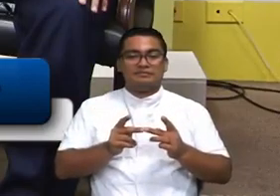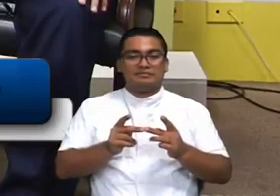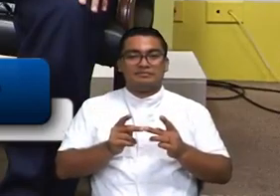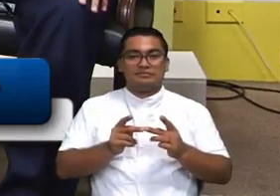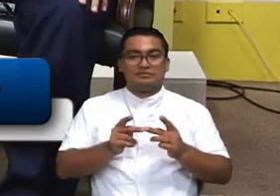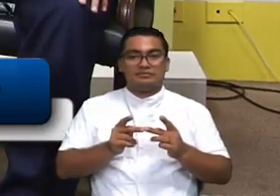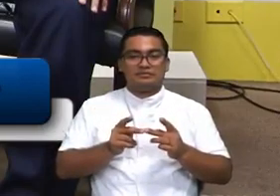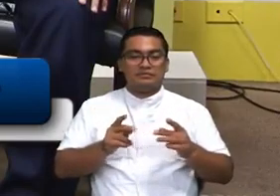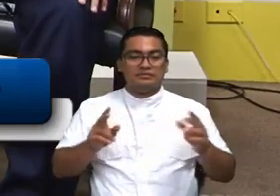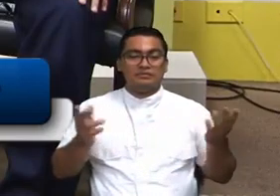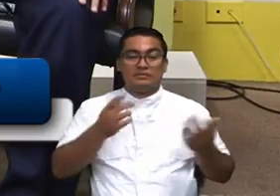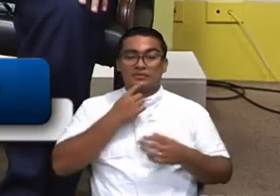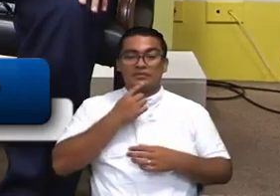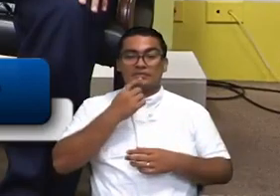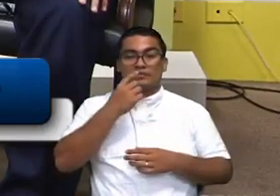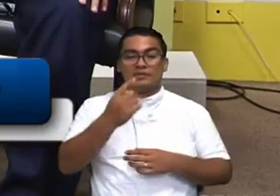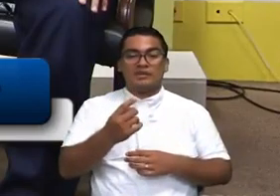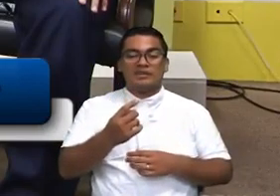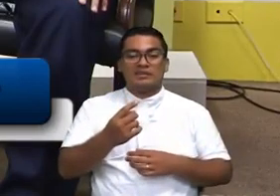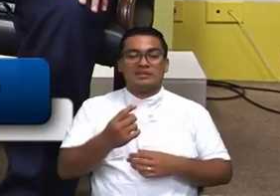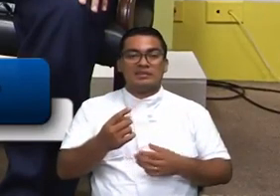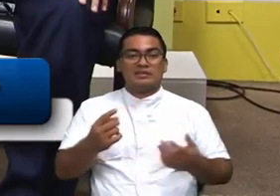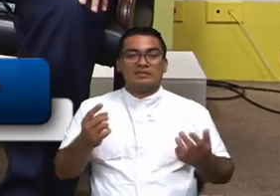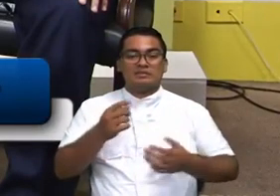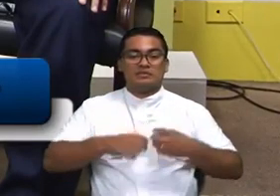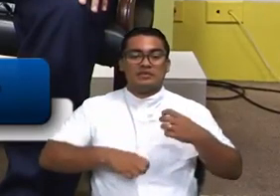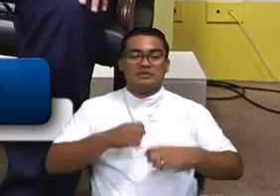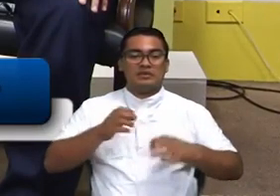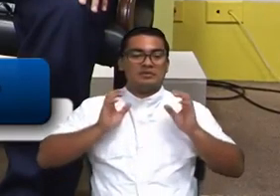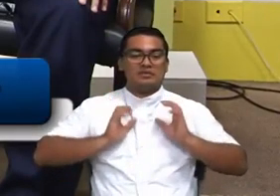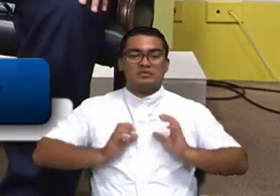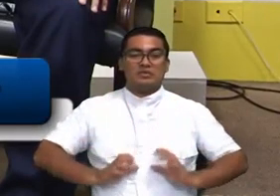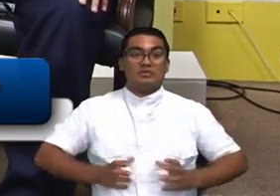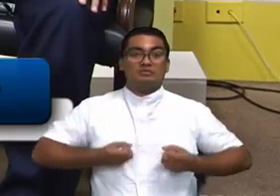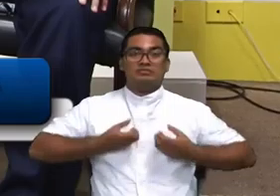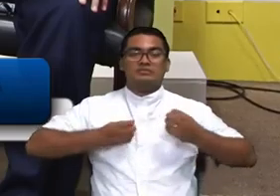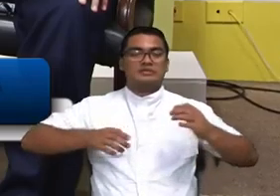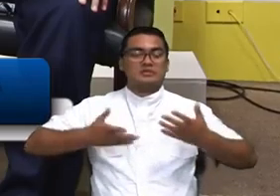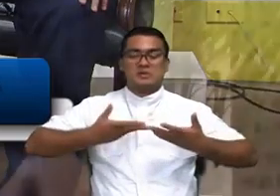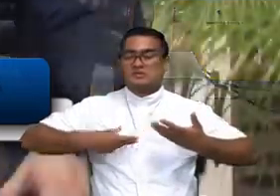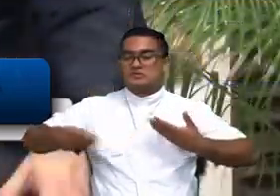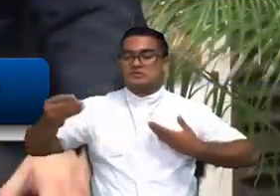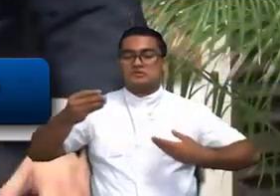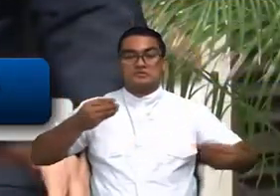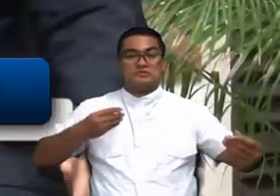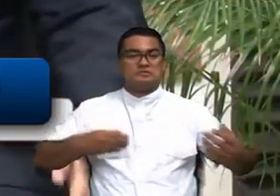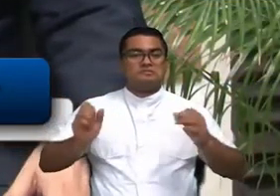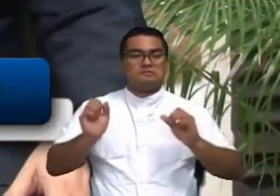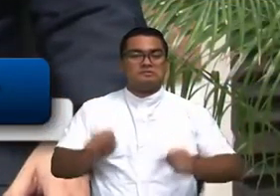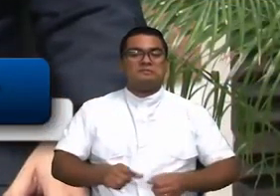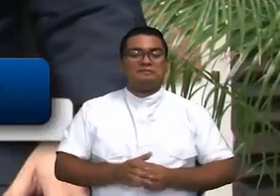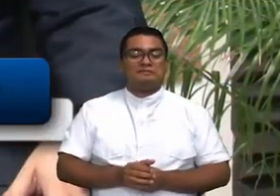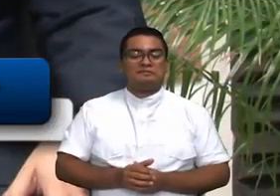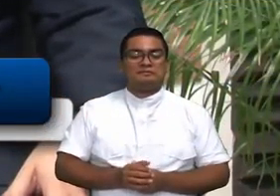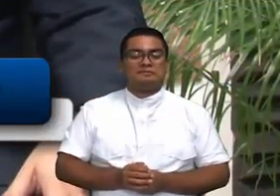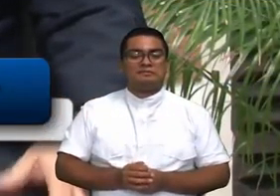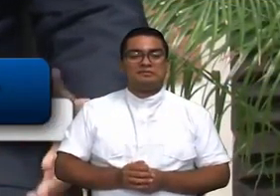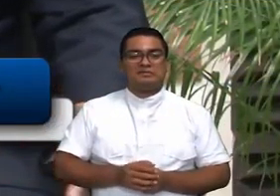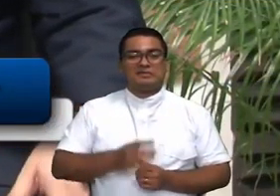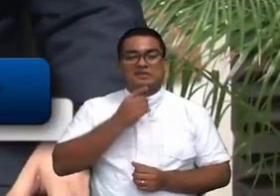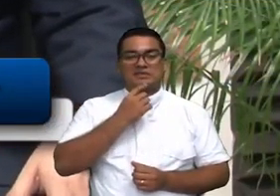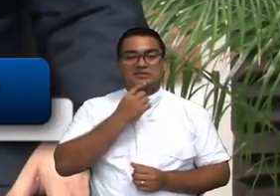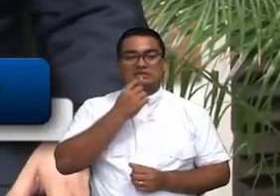el diagnóstico es más preciso y hay menos invasión en el cuerpo. Así es. O sea, es un examen no invasivo y, en